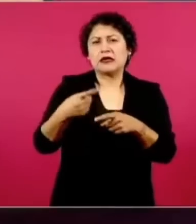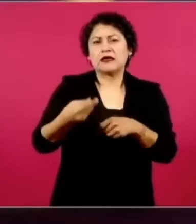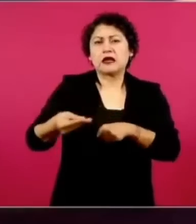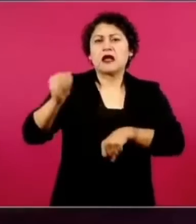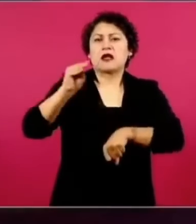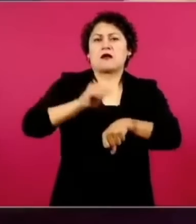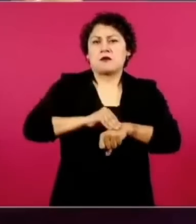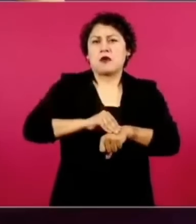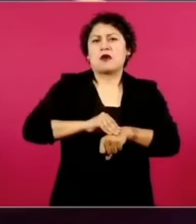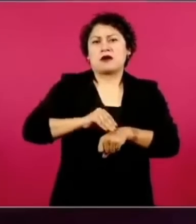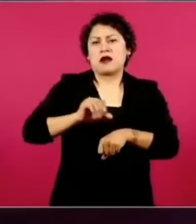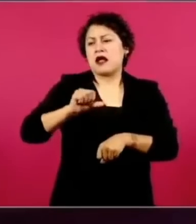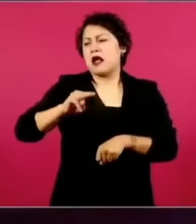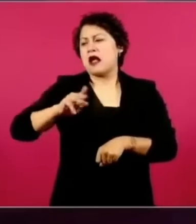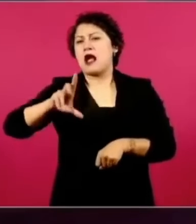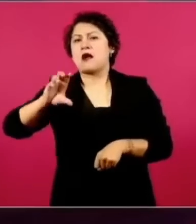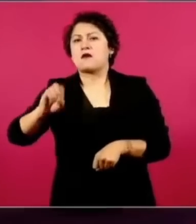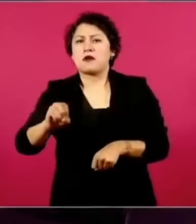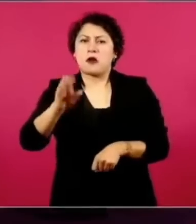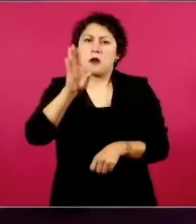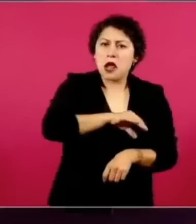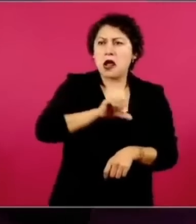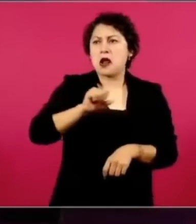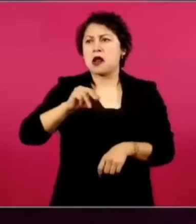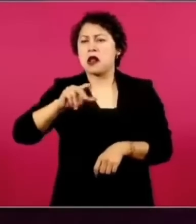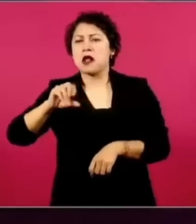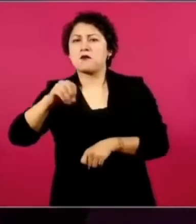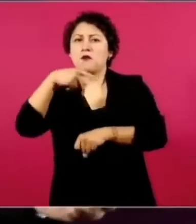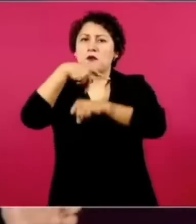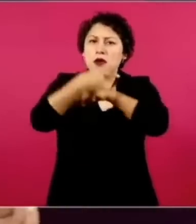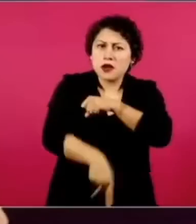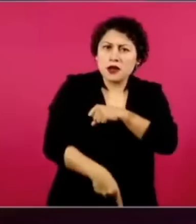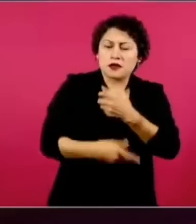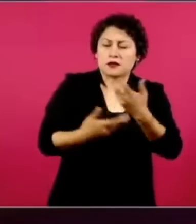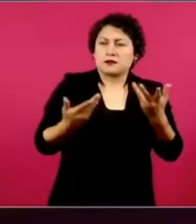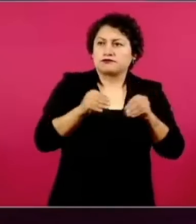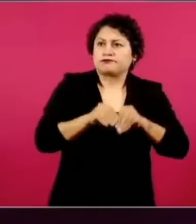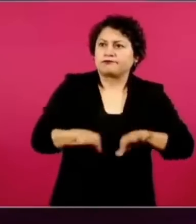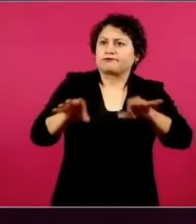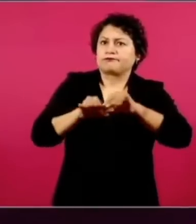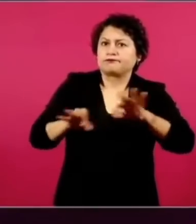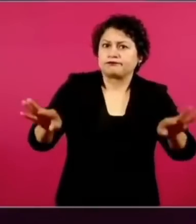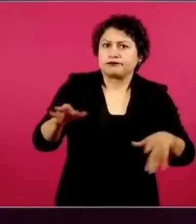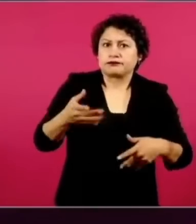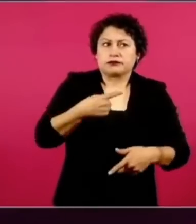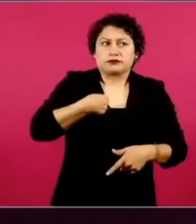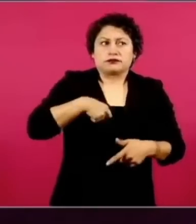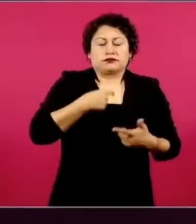Sí, no había ni derecho a la réplica.